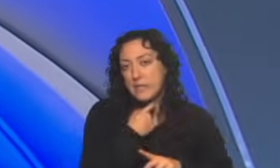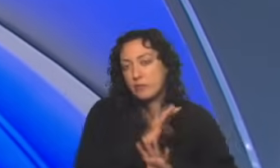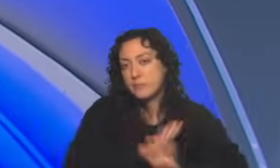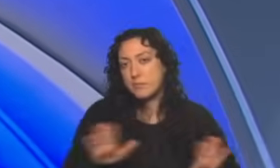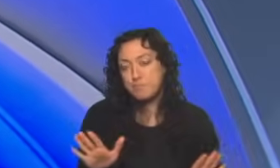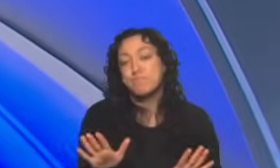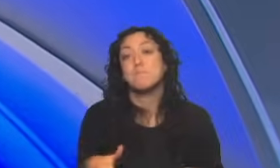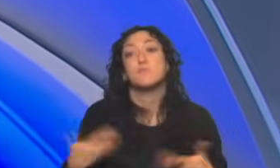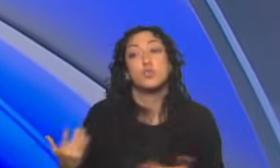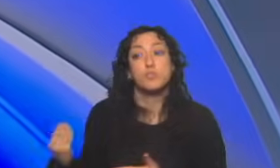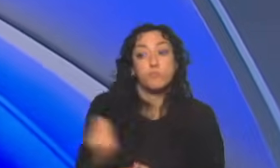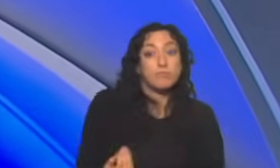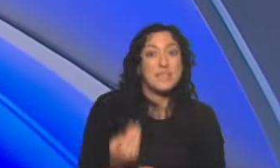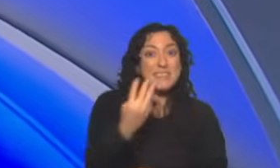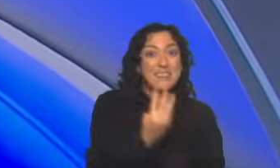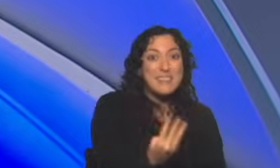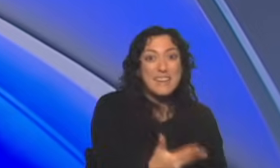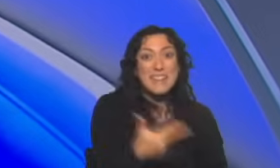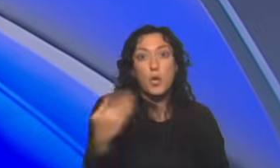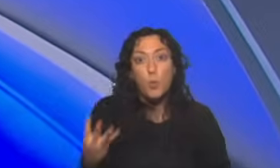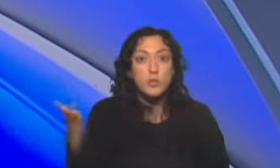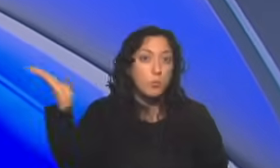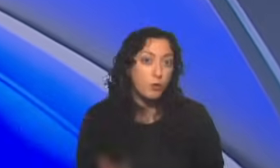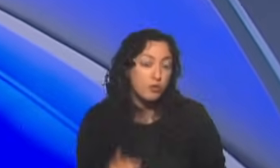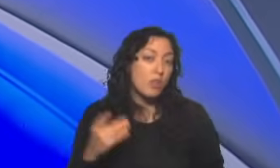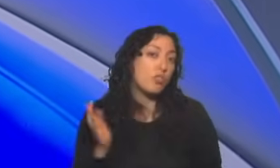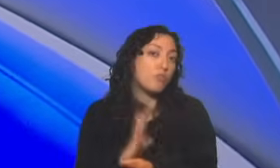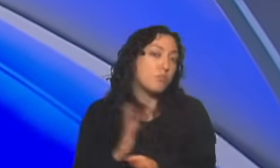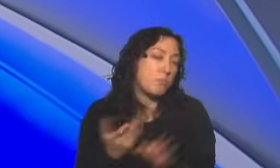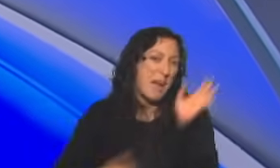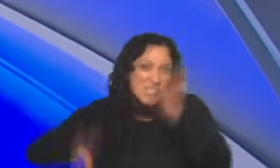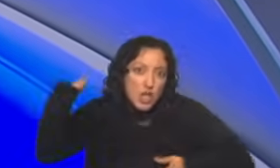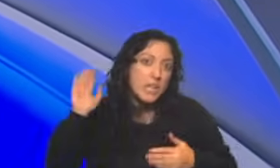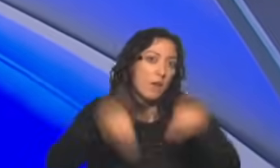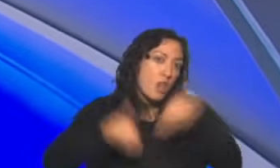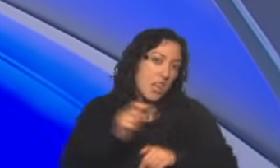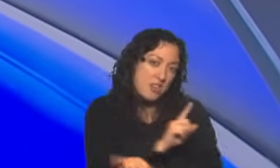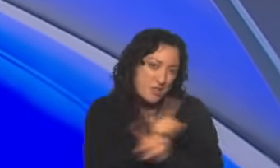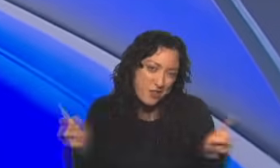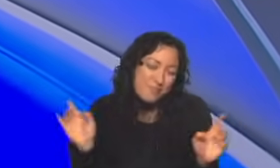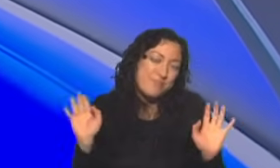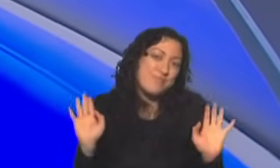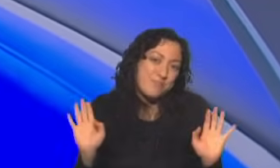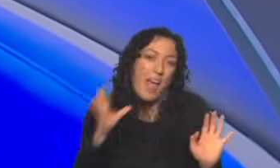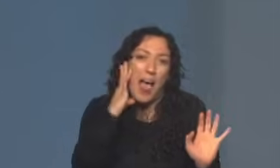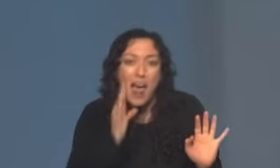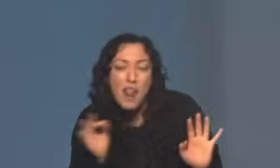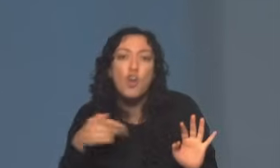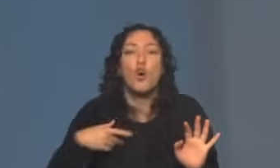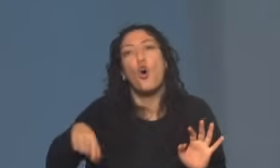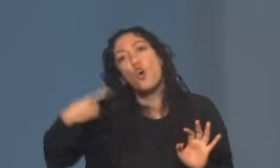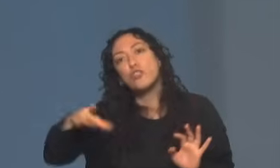Mulino representó, que es el 34%, tampoco es mayoritario, mostró una